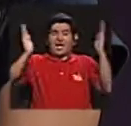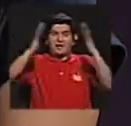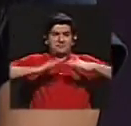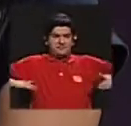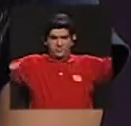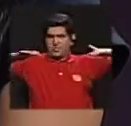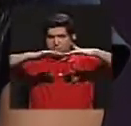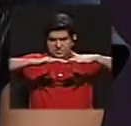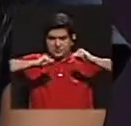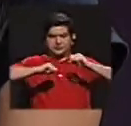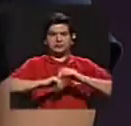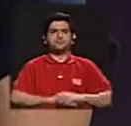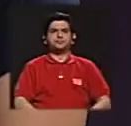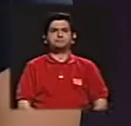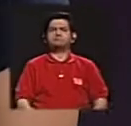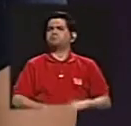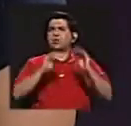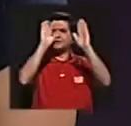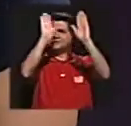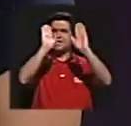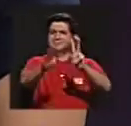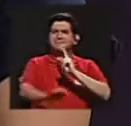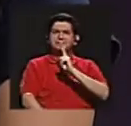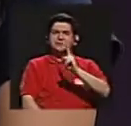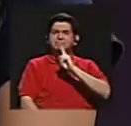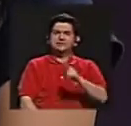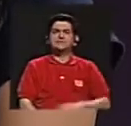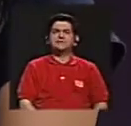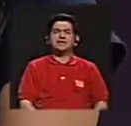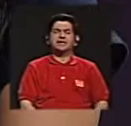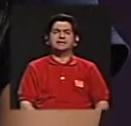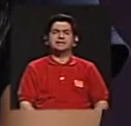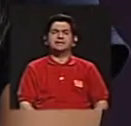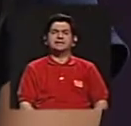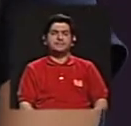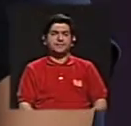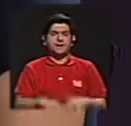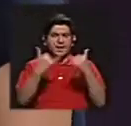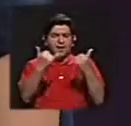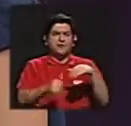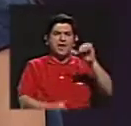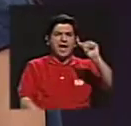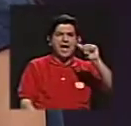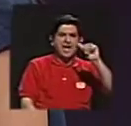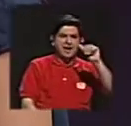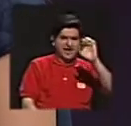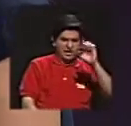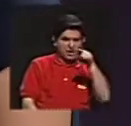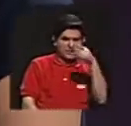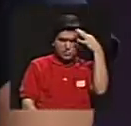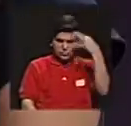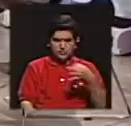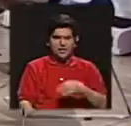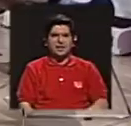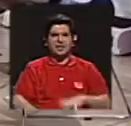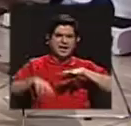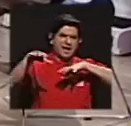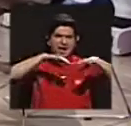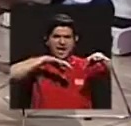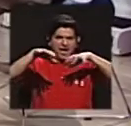justamente. Maravilloso, realmente. Anita, ¿cómo crees vos que contribuye el